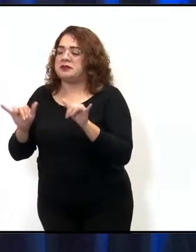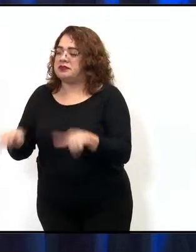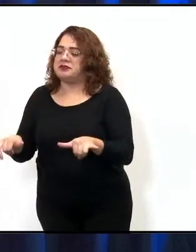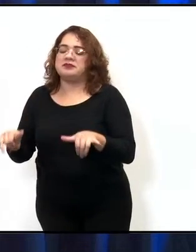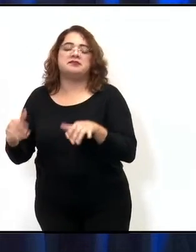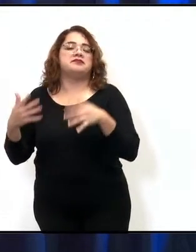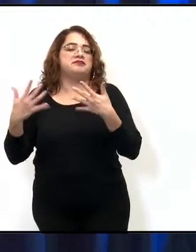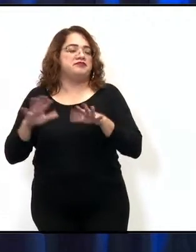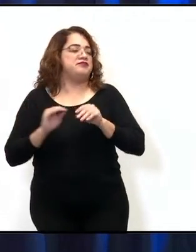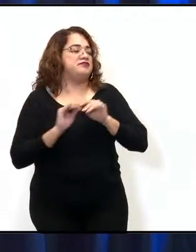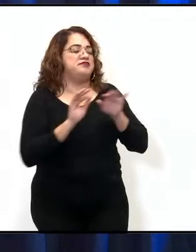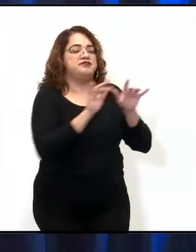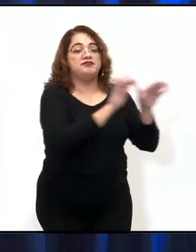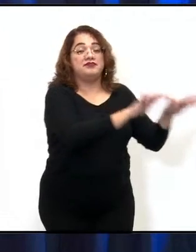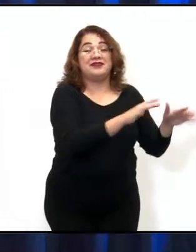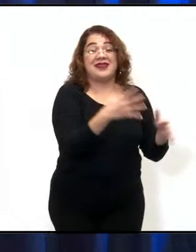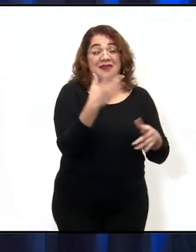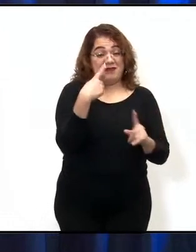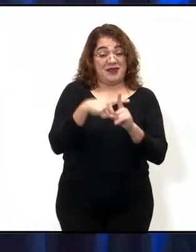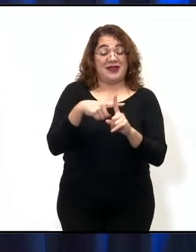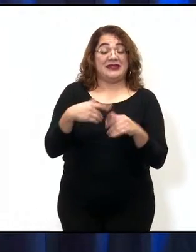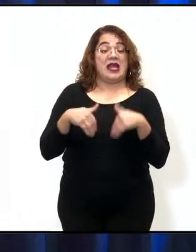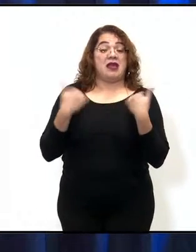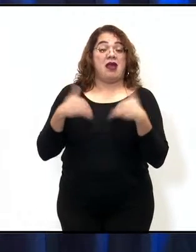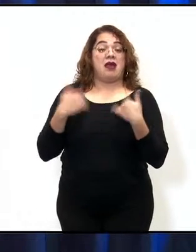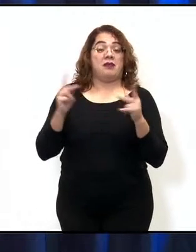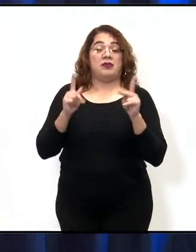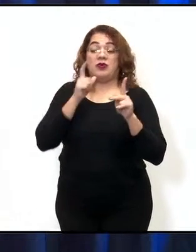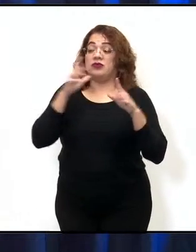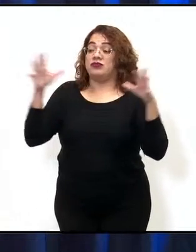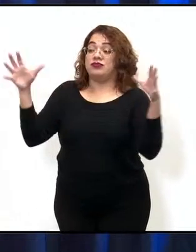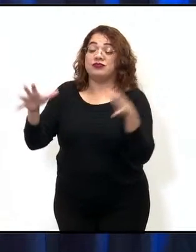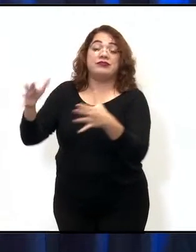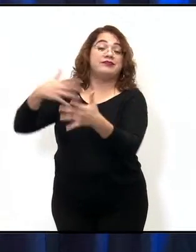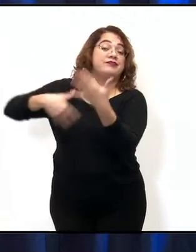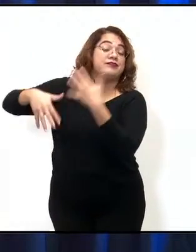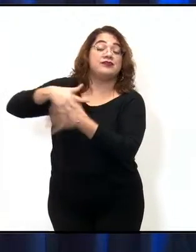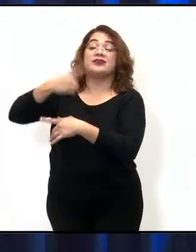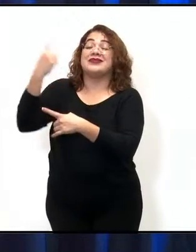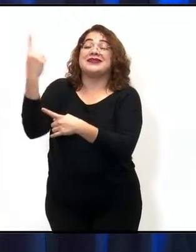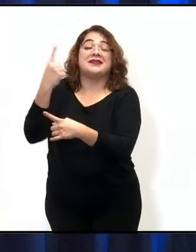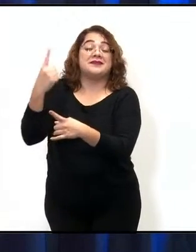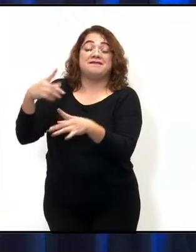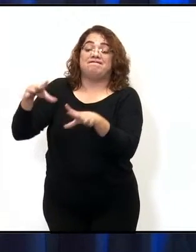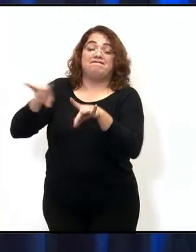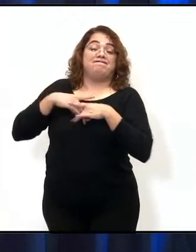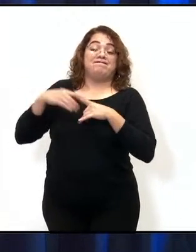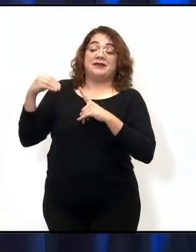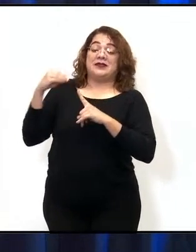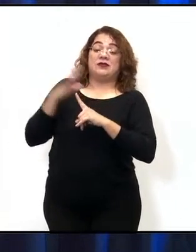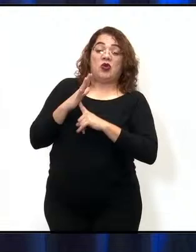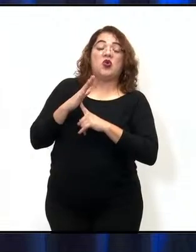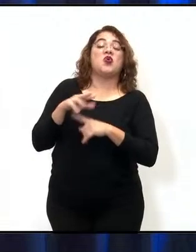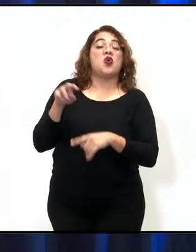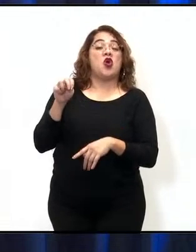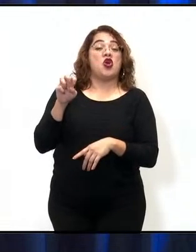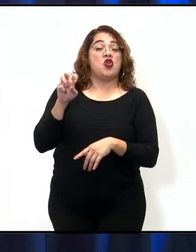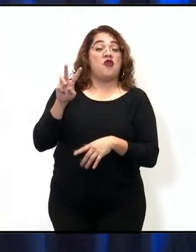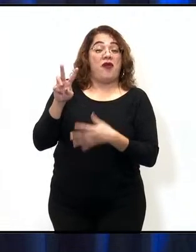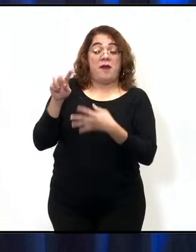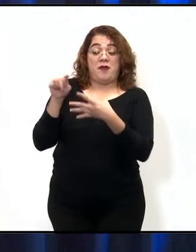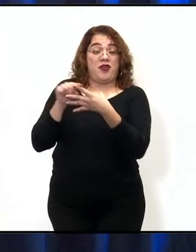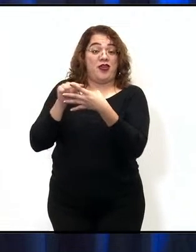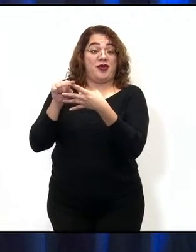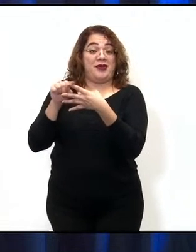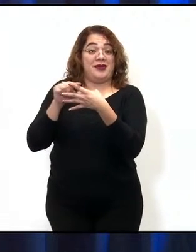casos confirmados por edad. La mayoría de las personas con COVID confirmados desde principios de noviembre tienen